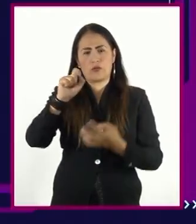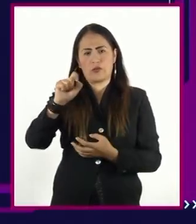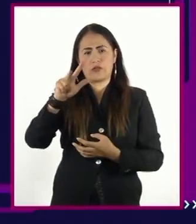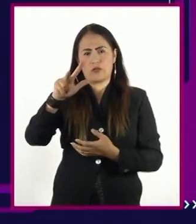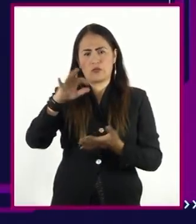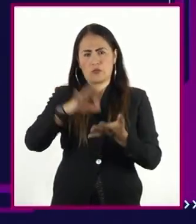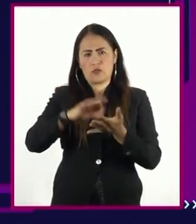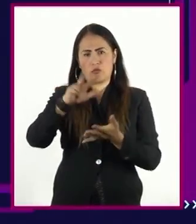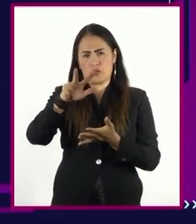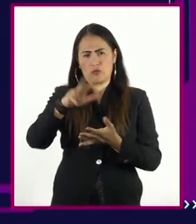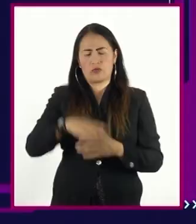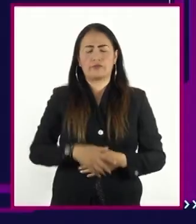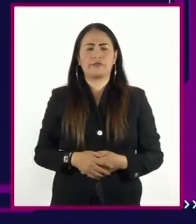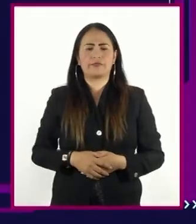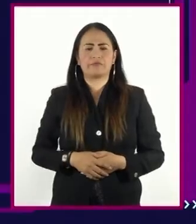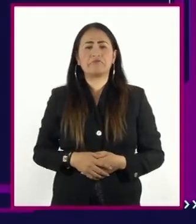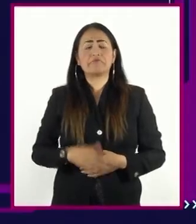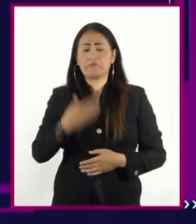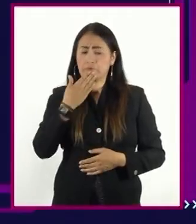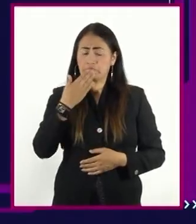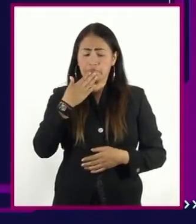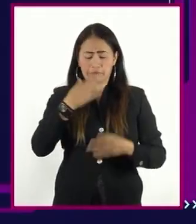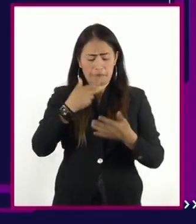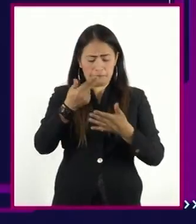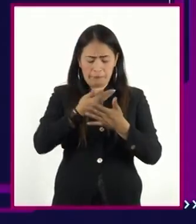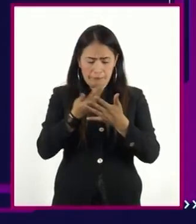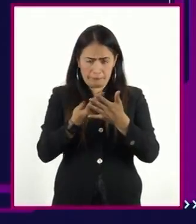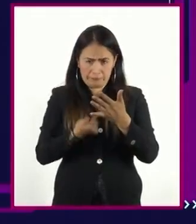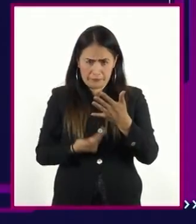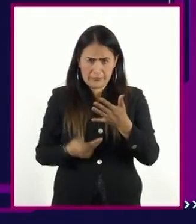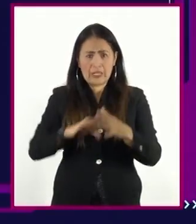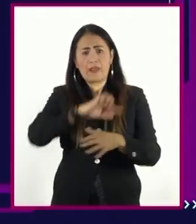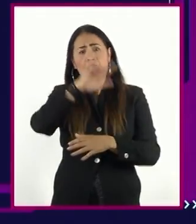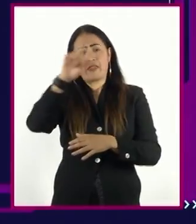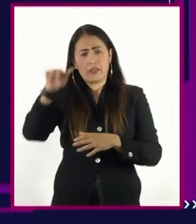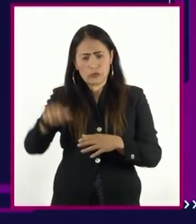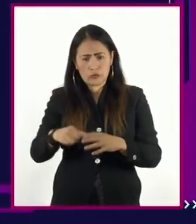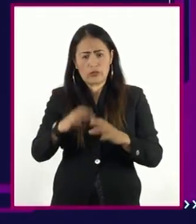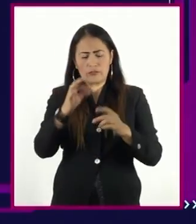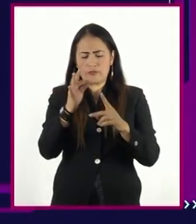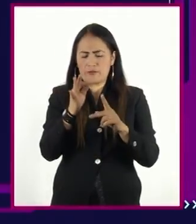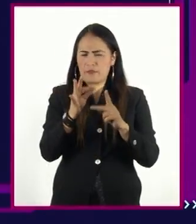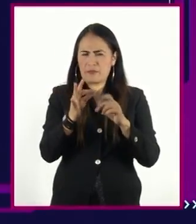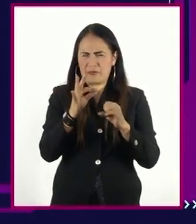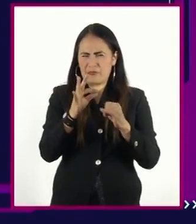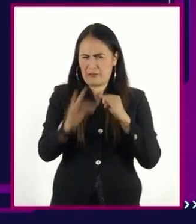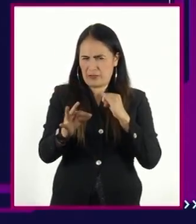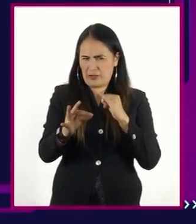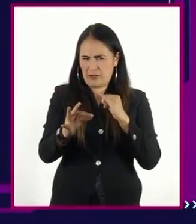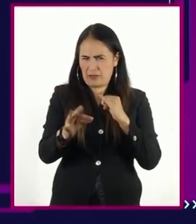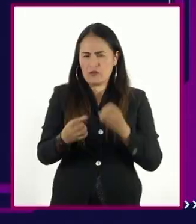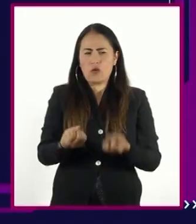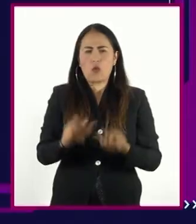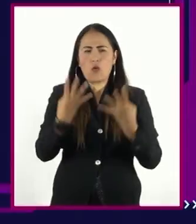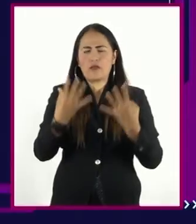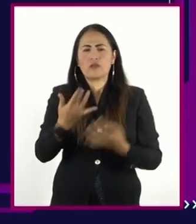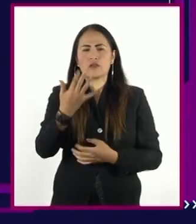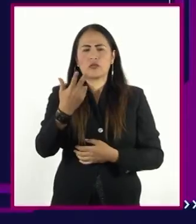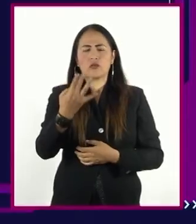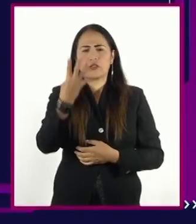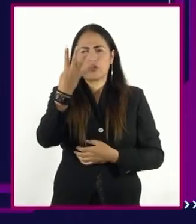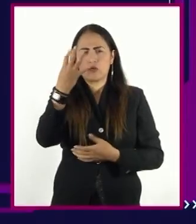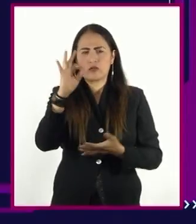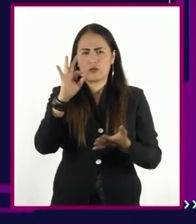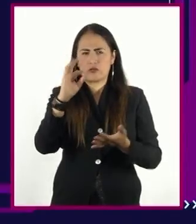28.8 grados. Y si los trazos fueron correctos, automáticamente nos queda el último sector, cuyo ángulo mide